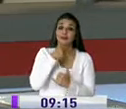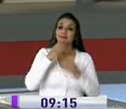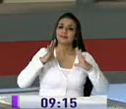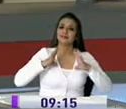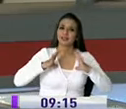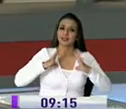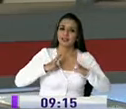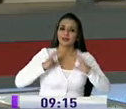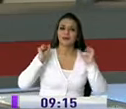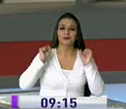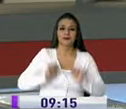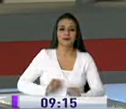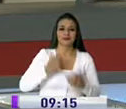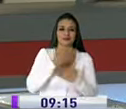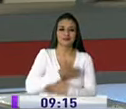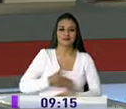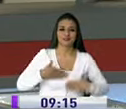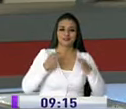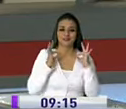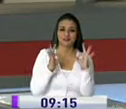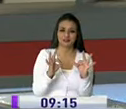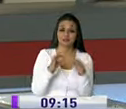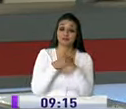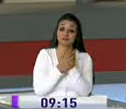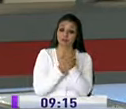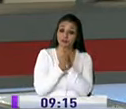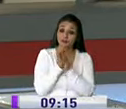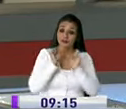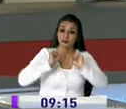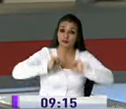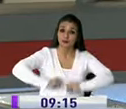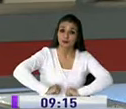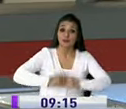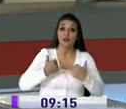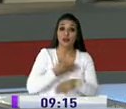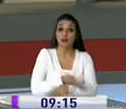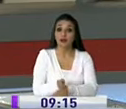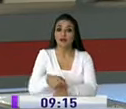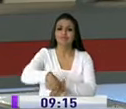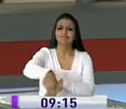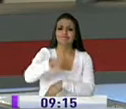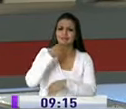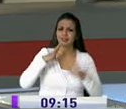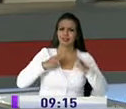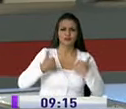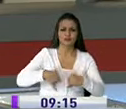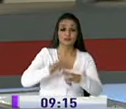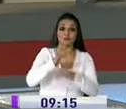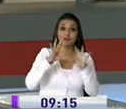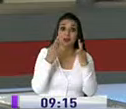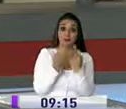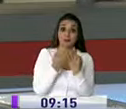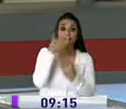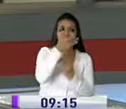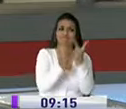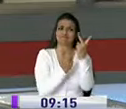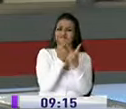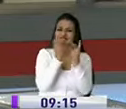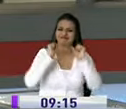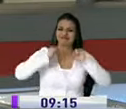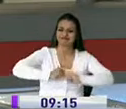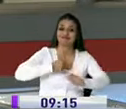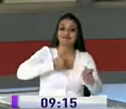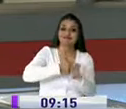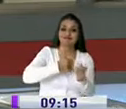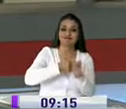una vivencia extraordinaria. Así que la pueden aprovechar, estas horas todavía hay feriado, así que con su familia una muy buena alternativa es